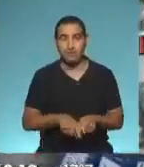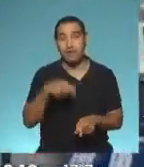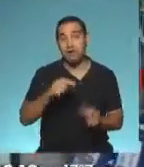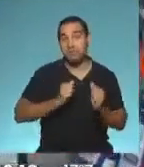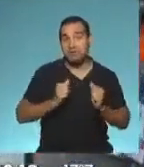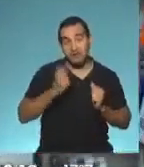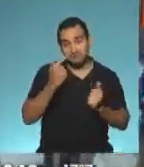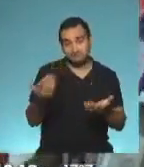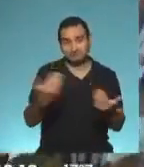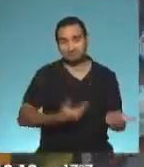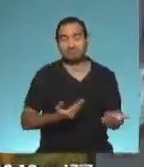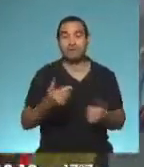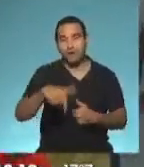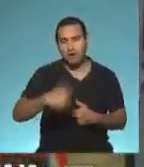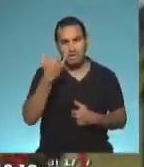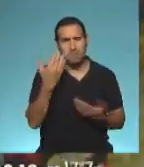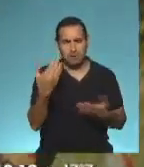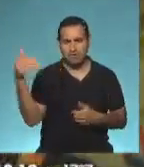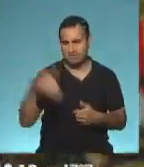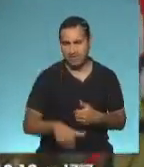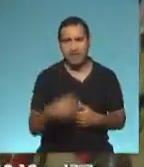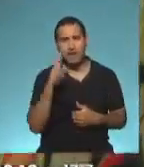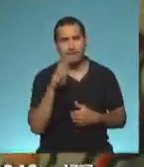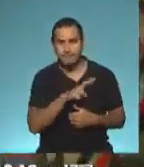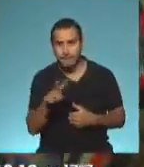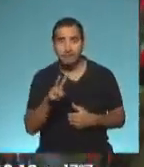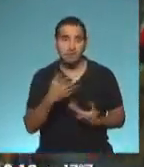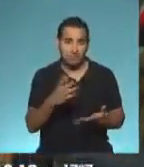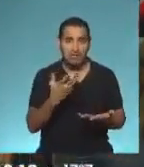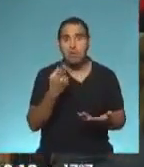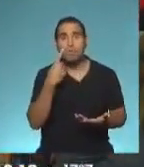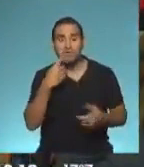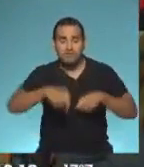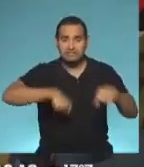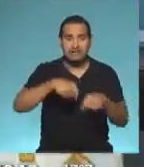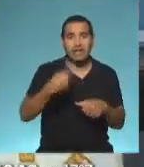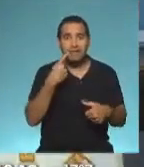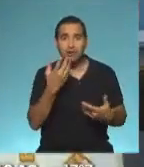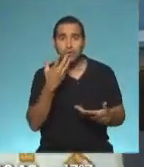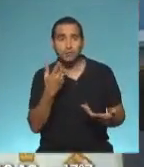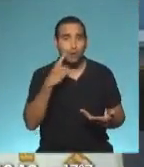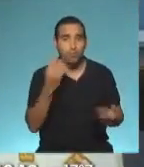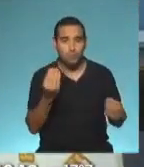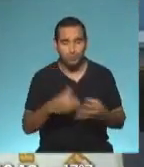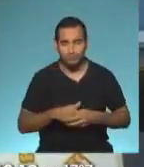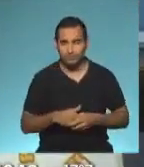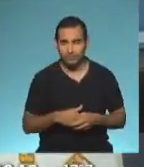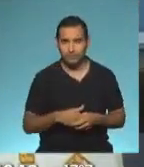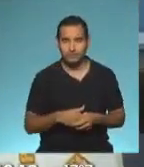esperándolos acá así que hoy ya van a poder venir a ver y algunos incluso a probar la visión que le queda bien